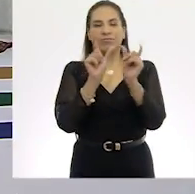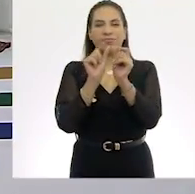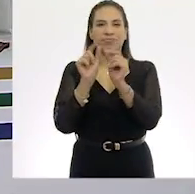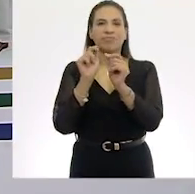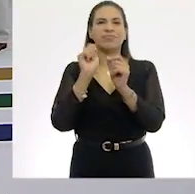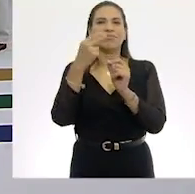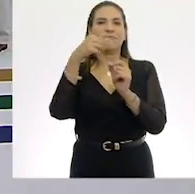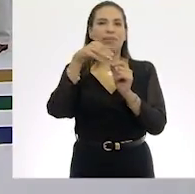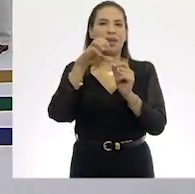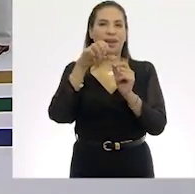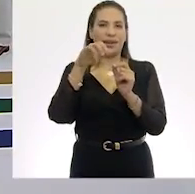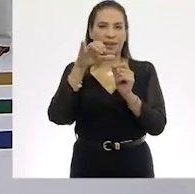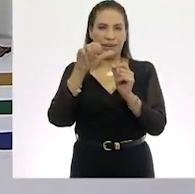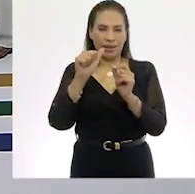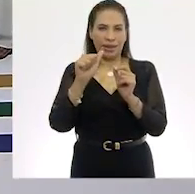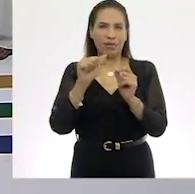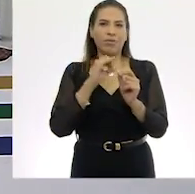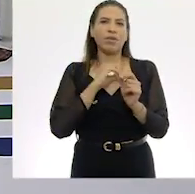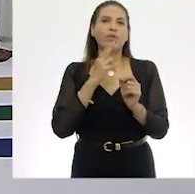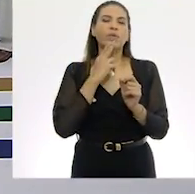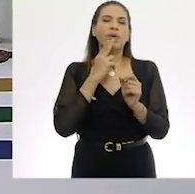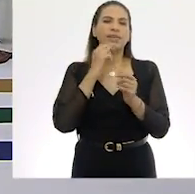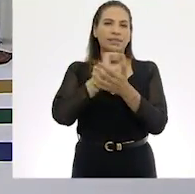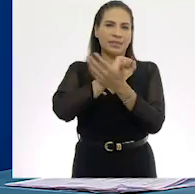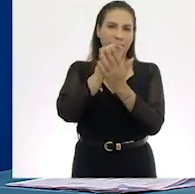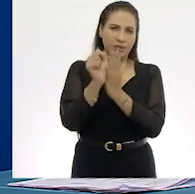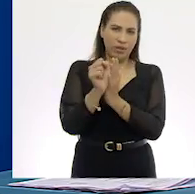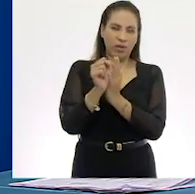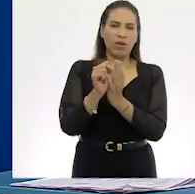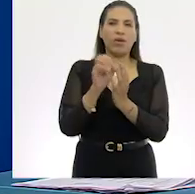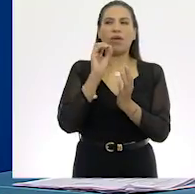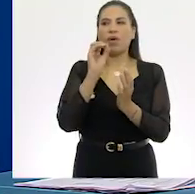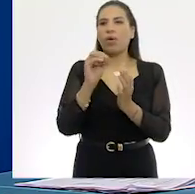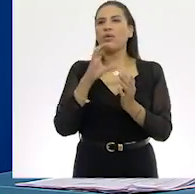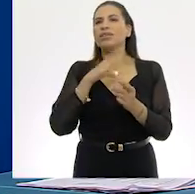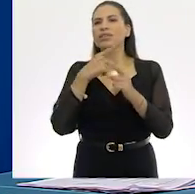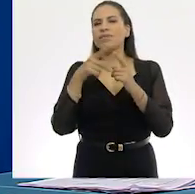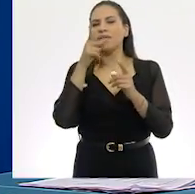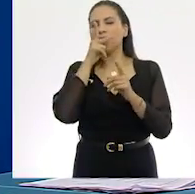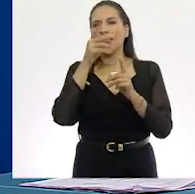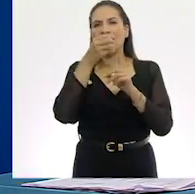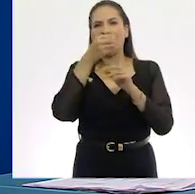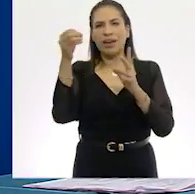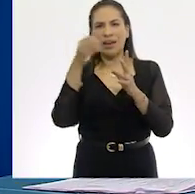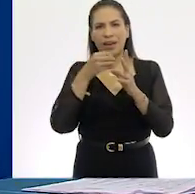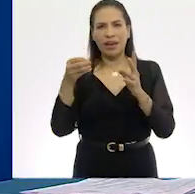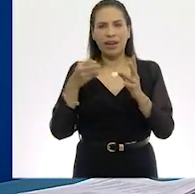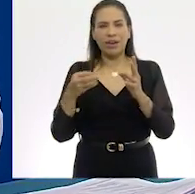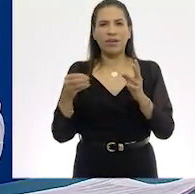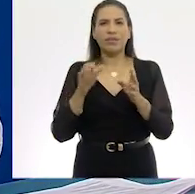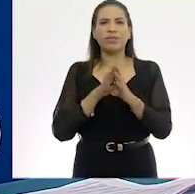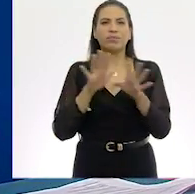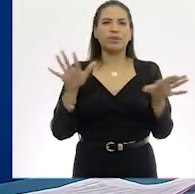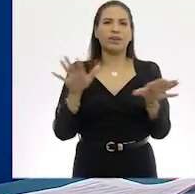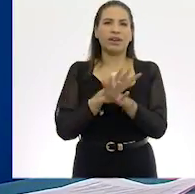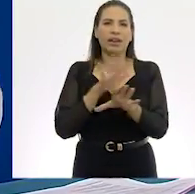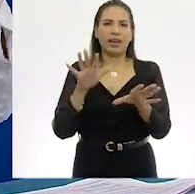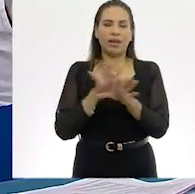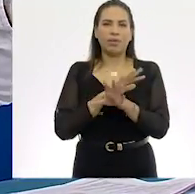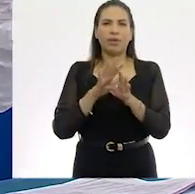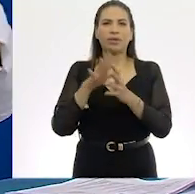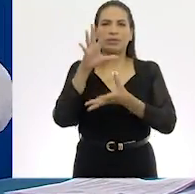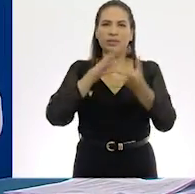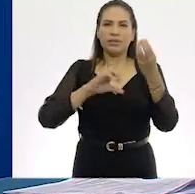mecánica, donde se usan sinónimos o se sustituyen frases y o expresiones con cambios